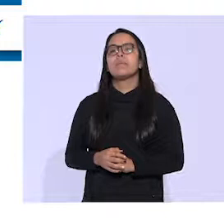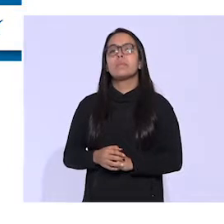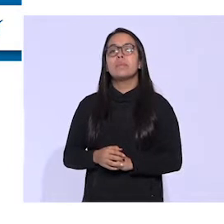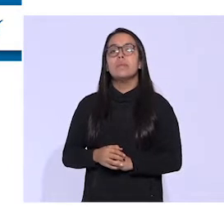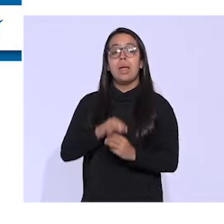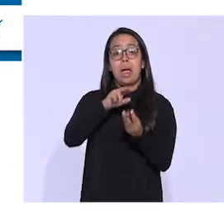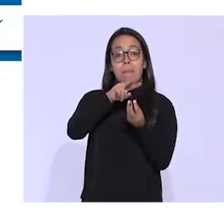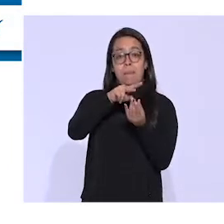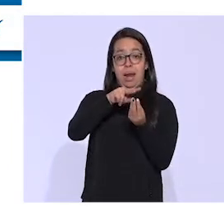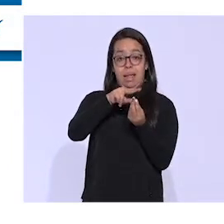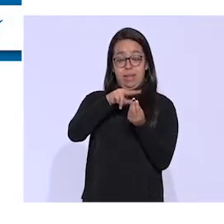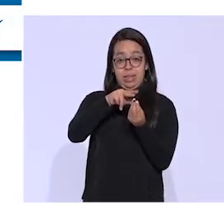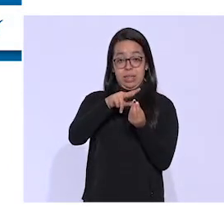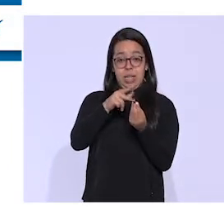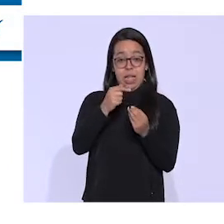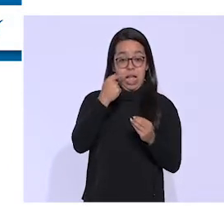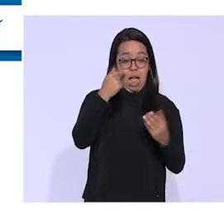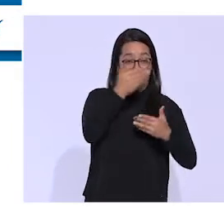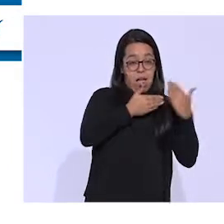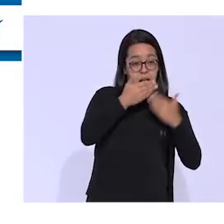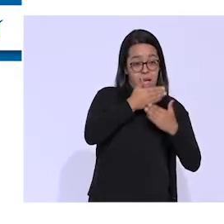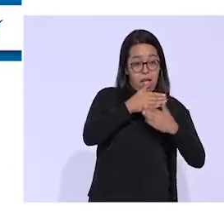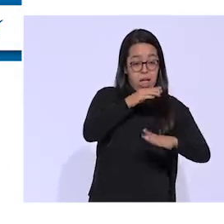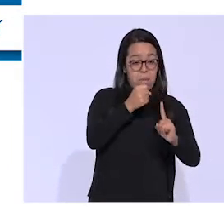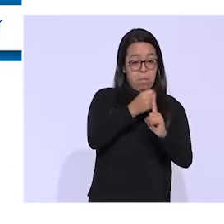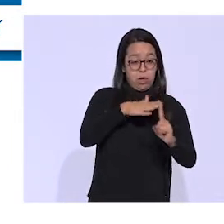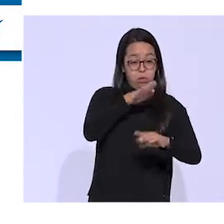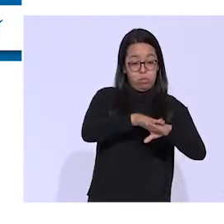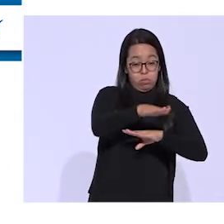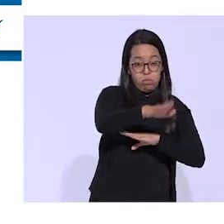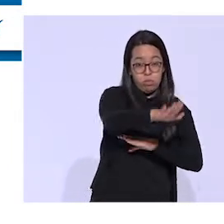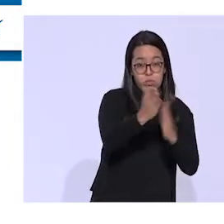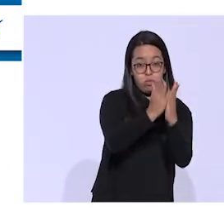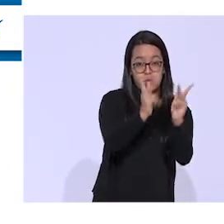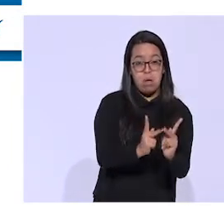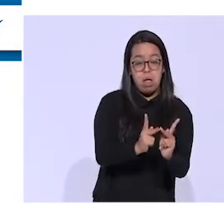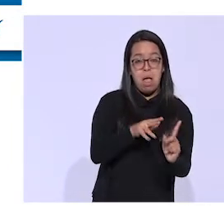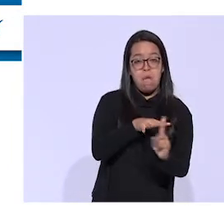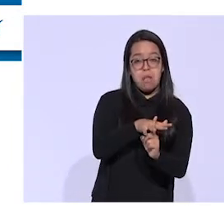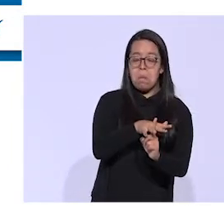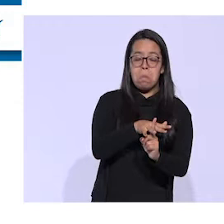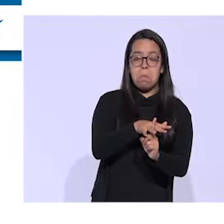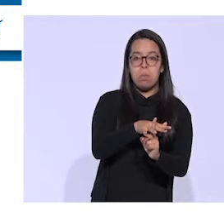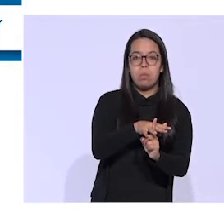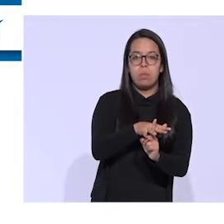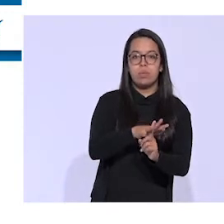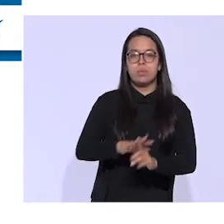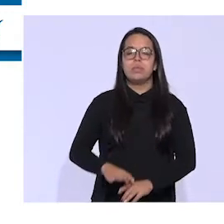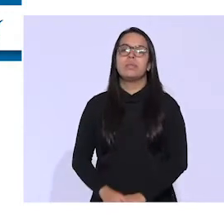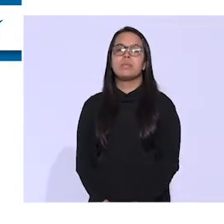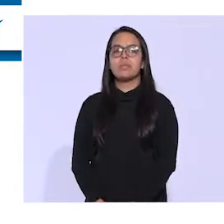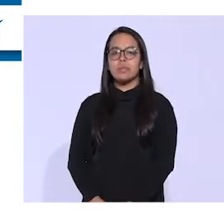del cuestionario de profesorado impacta significativamente de manera generalizada en el rendimiento del alumno. Lo he dicho muy deprisa.